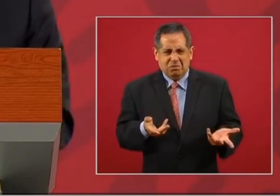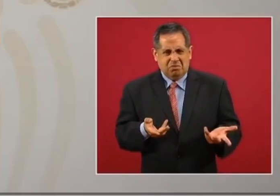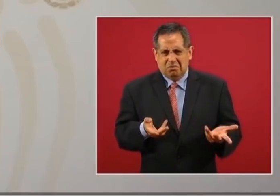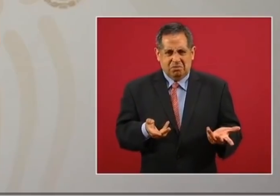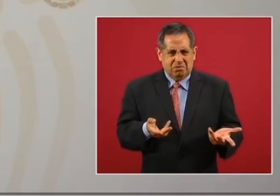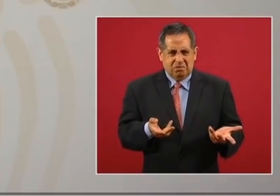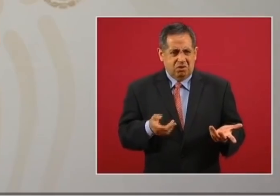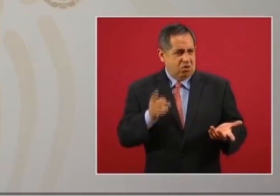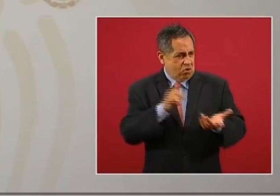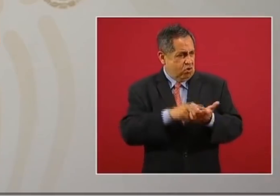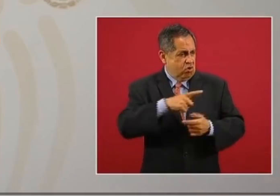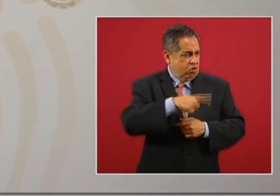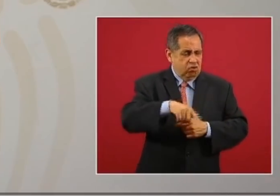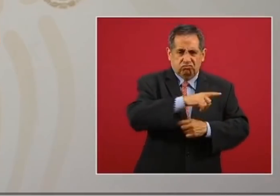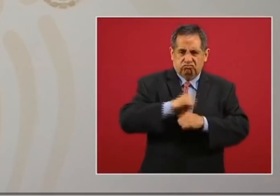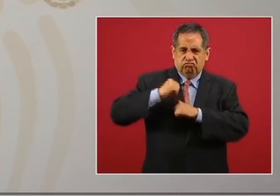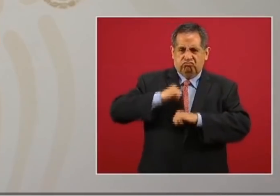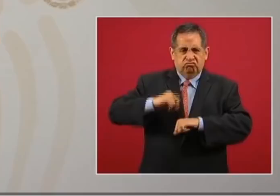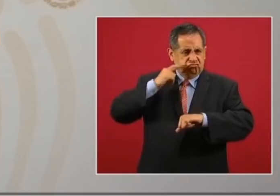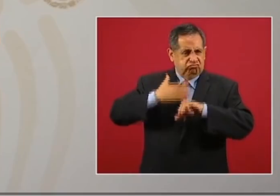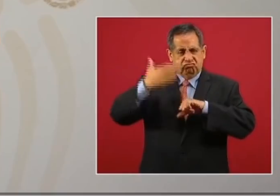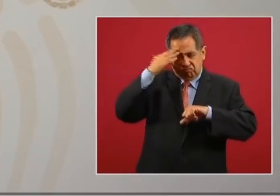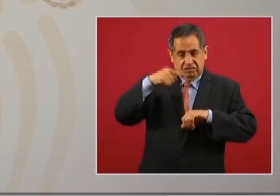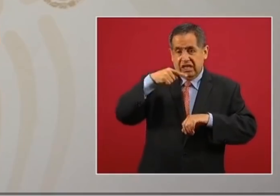Si ellos son los que tienen que